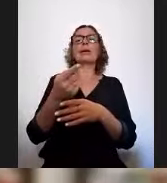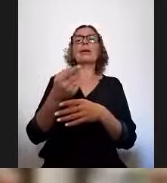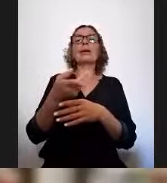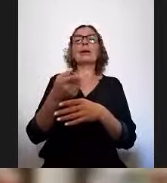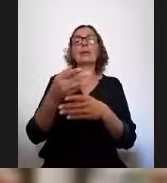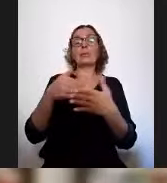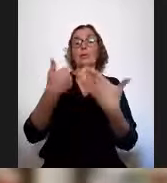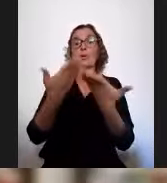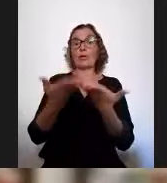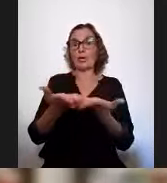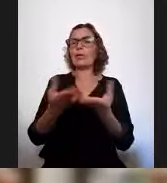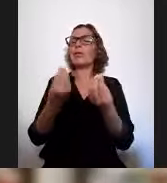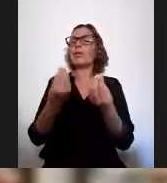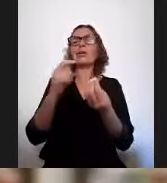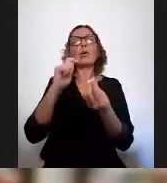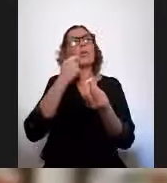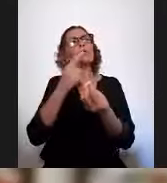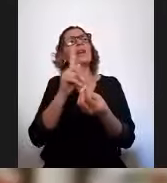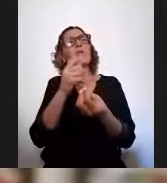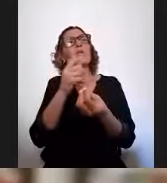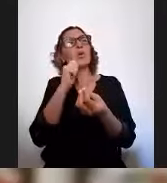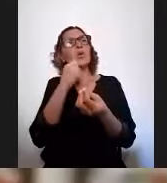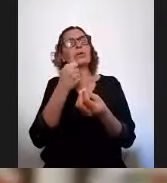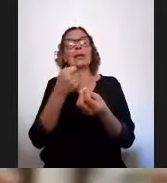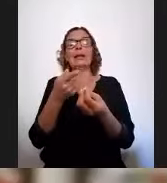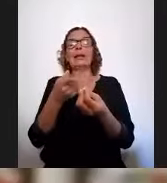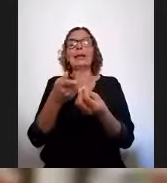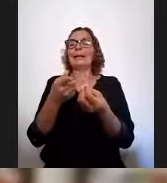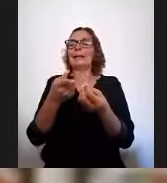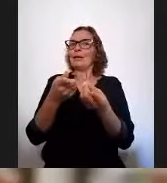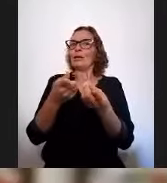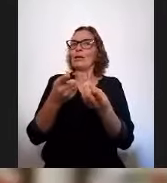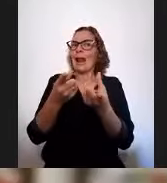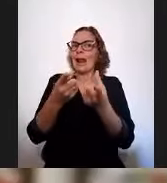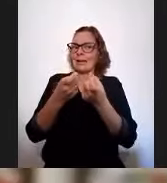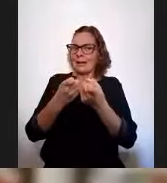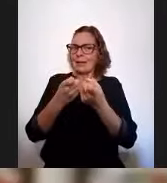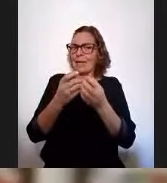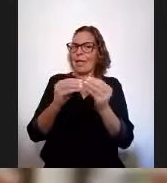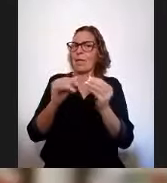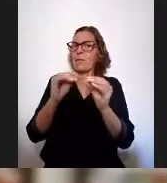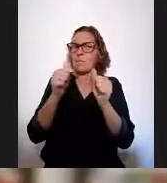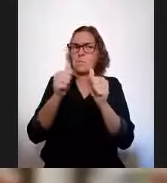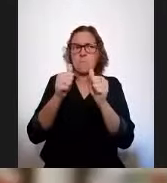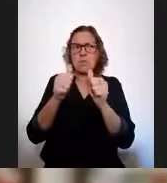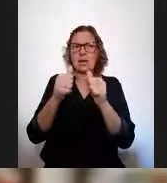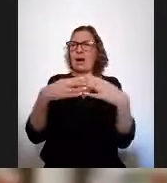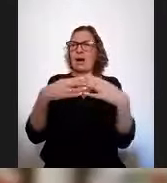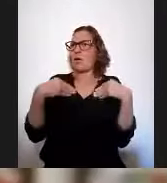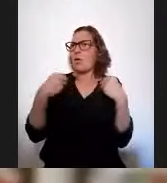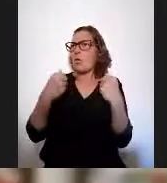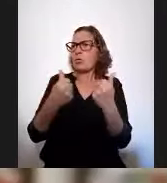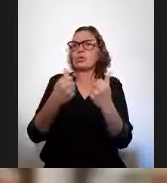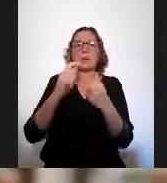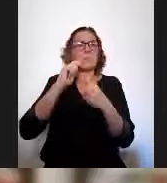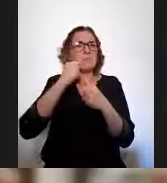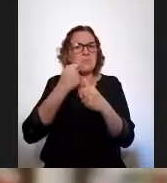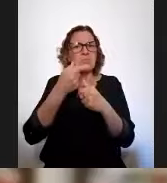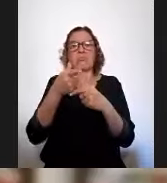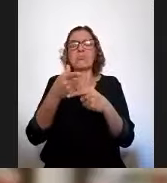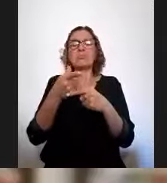estoy ofreciendo y si cubre sus necesidades, si satisface esas necesidades.